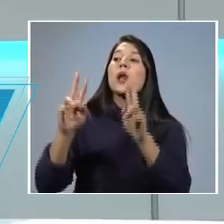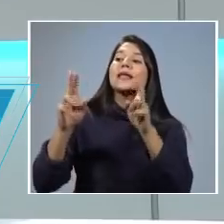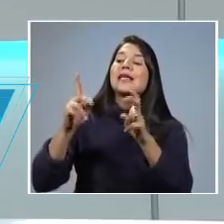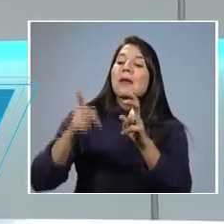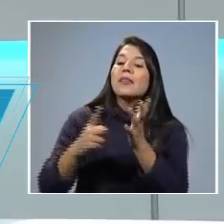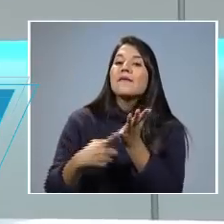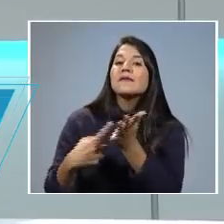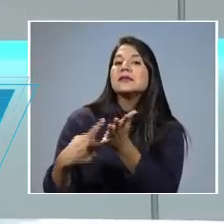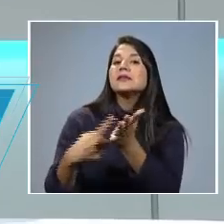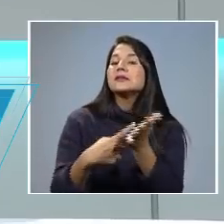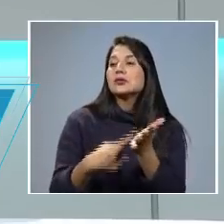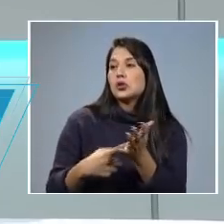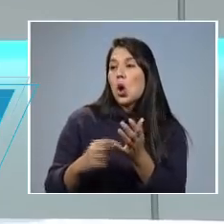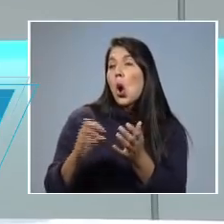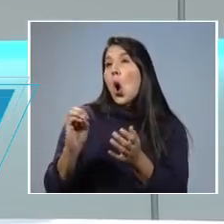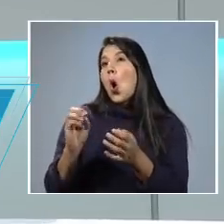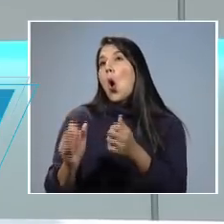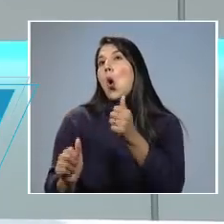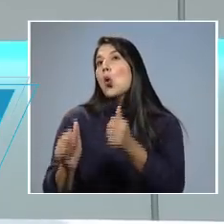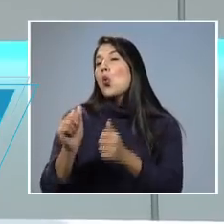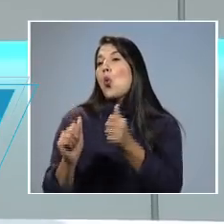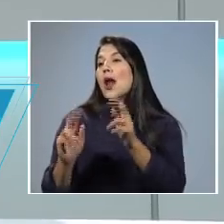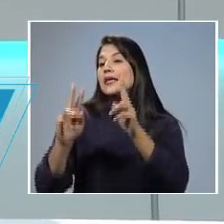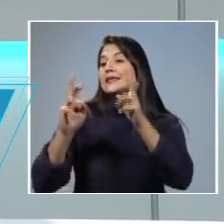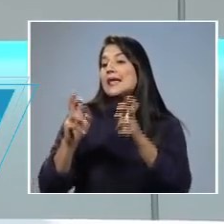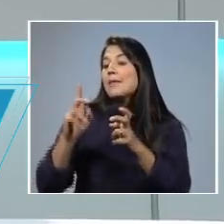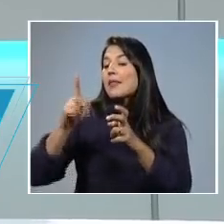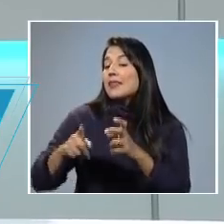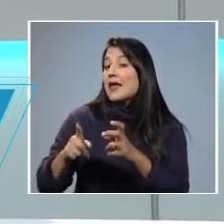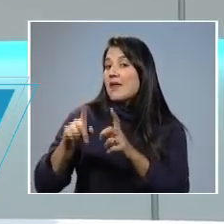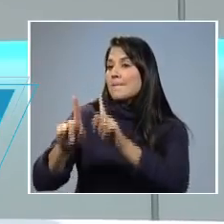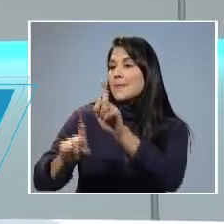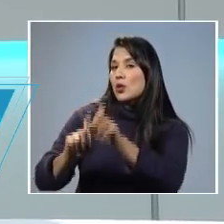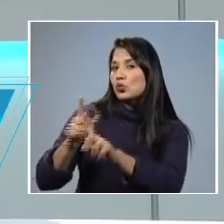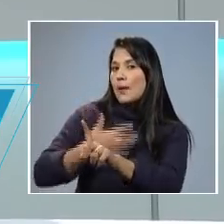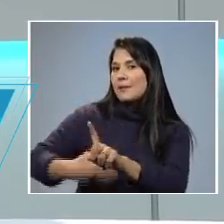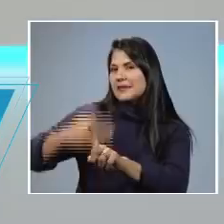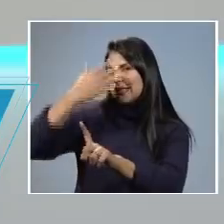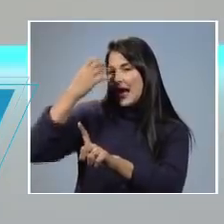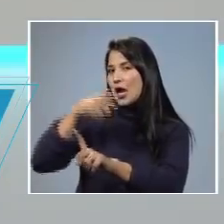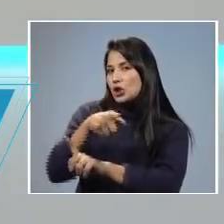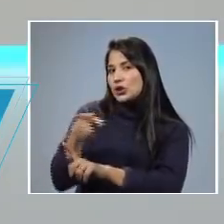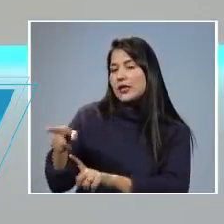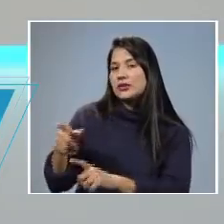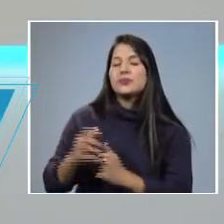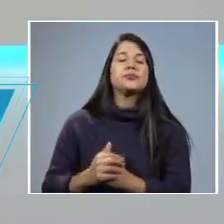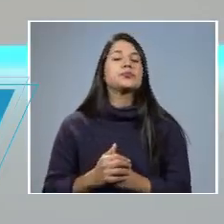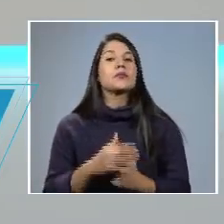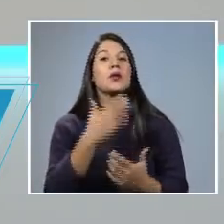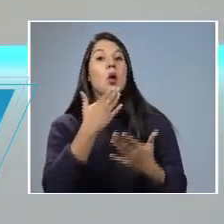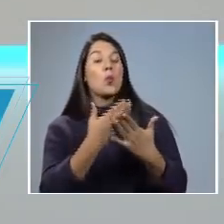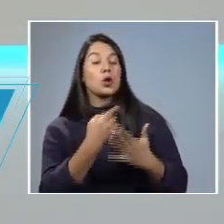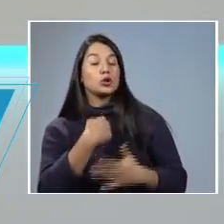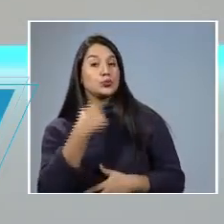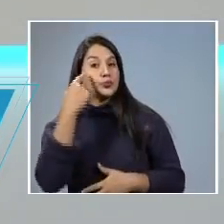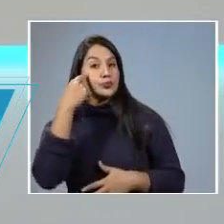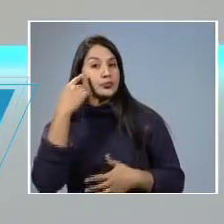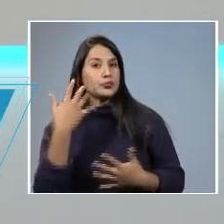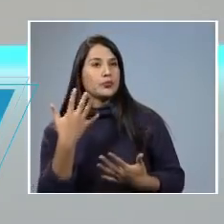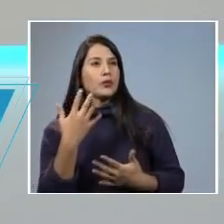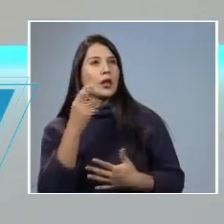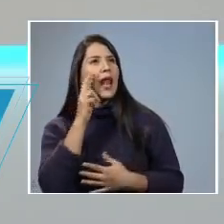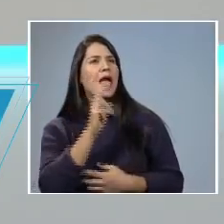serían las principales inquietudes que don Carlos debería de consultarles a los exmandatarios? Yo lo vería